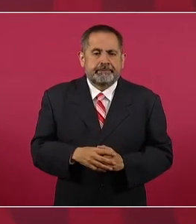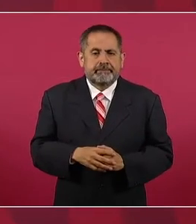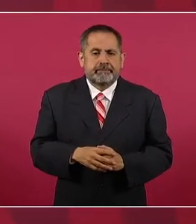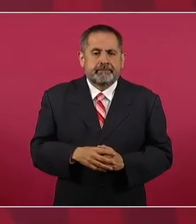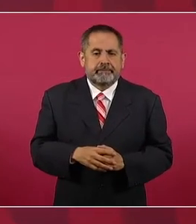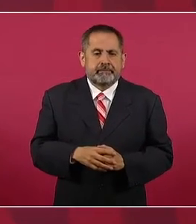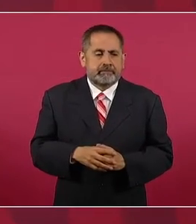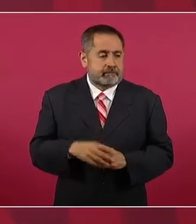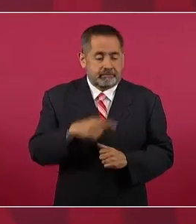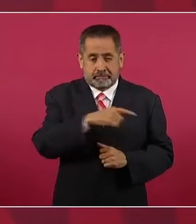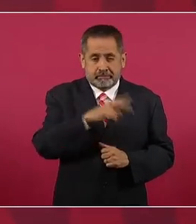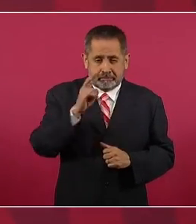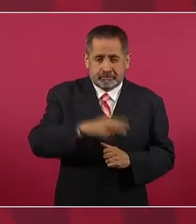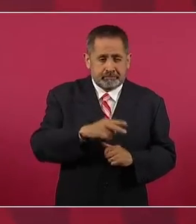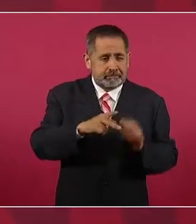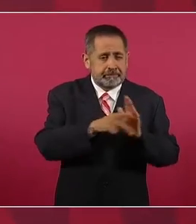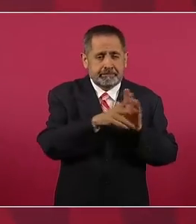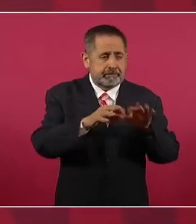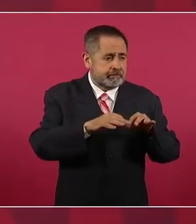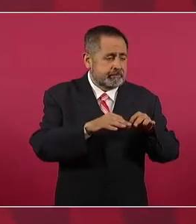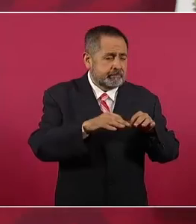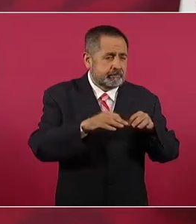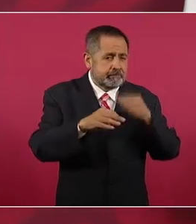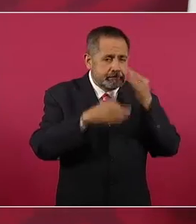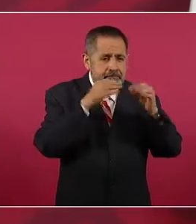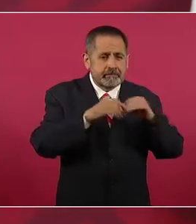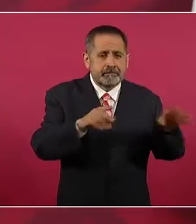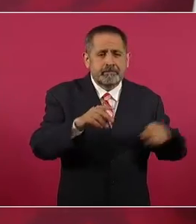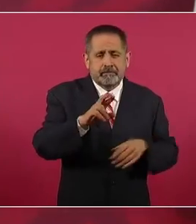¿qué le va a interesar a la reforma un ejidatario?